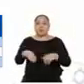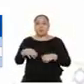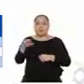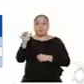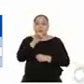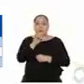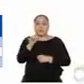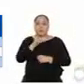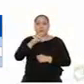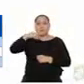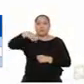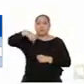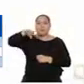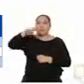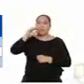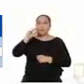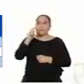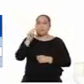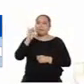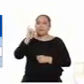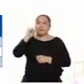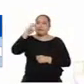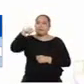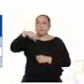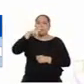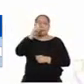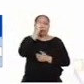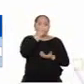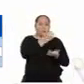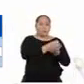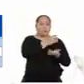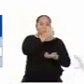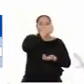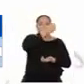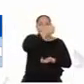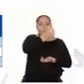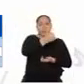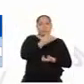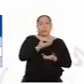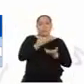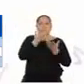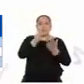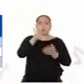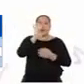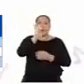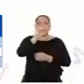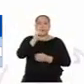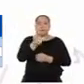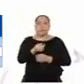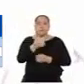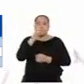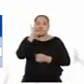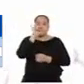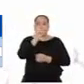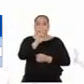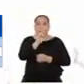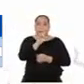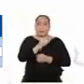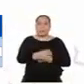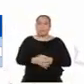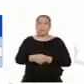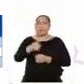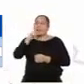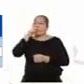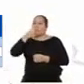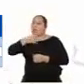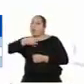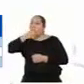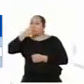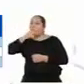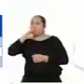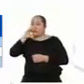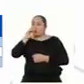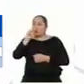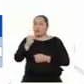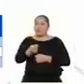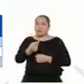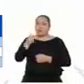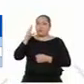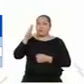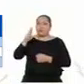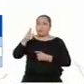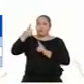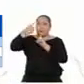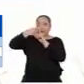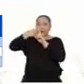haremos lo mismo con las proteínas Una taza de leche aporta 8,8 gramos y una manzana 0,3